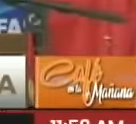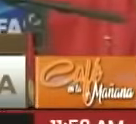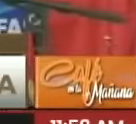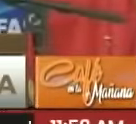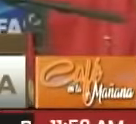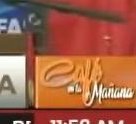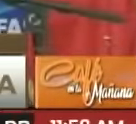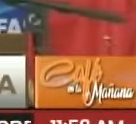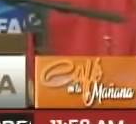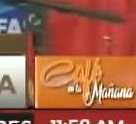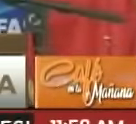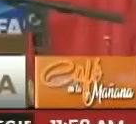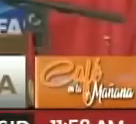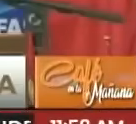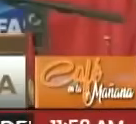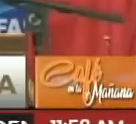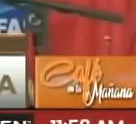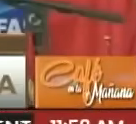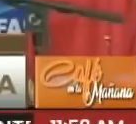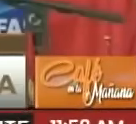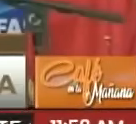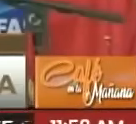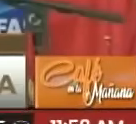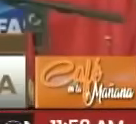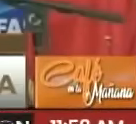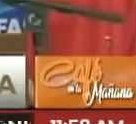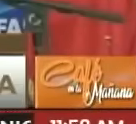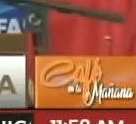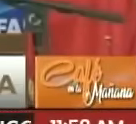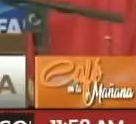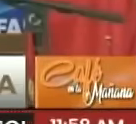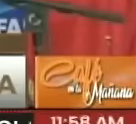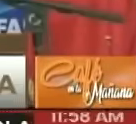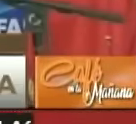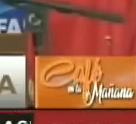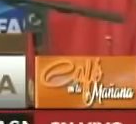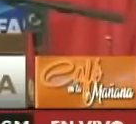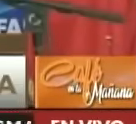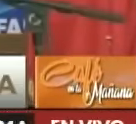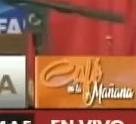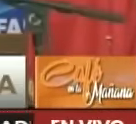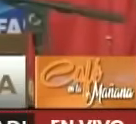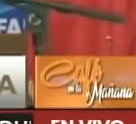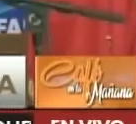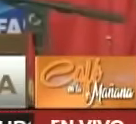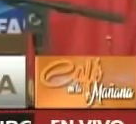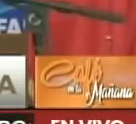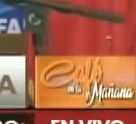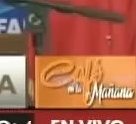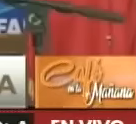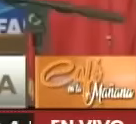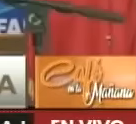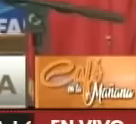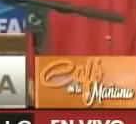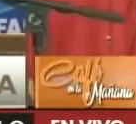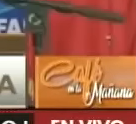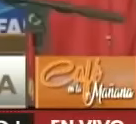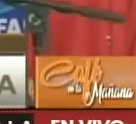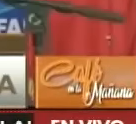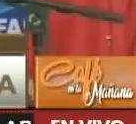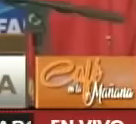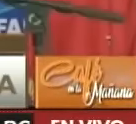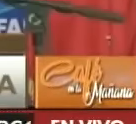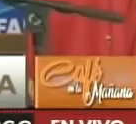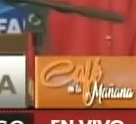binomio perfecto, la unión cívico-militar, la unión cívico-militar-policial para la garantía de la paz del pueblo de manera